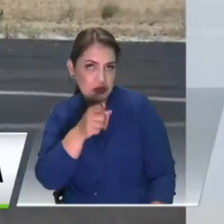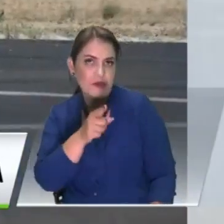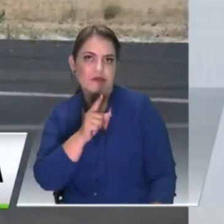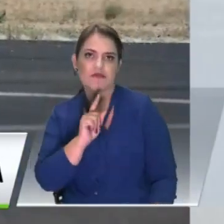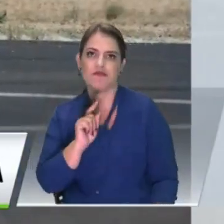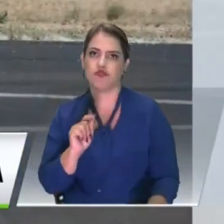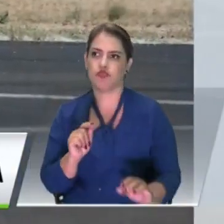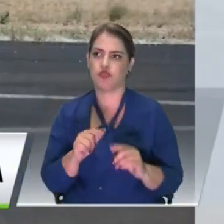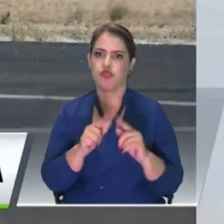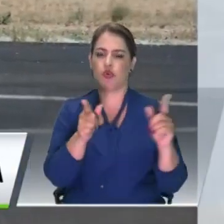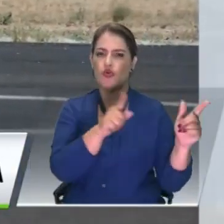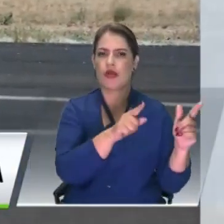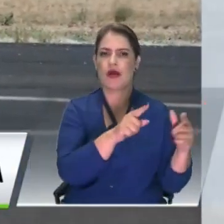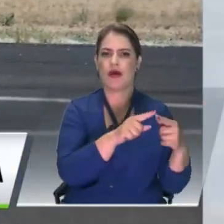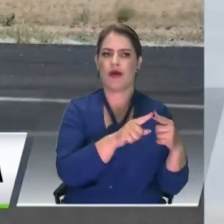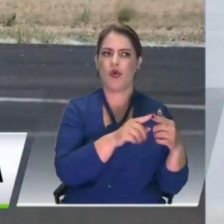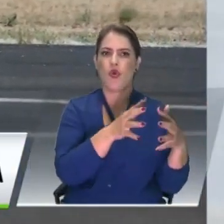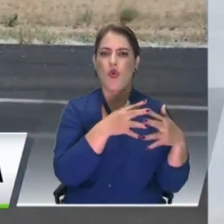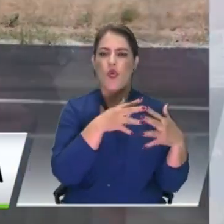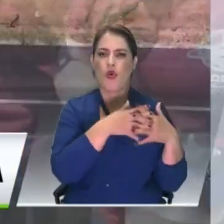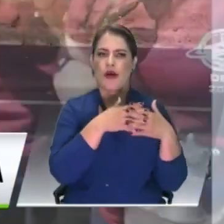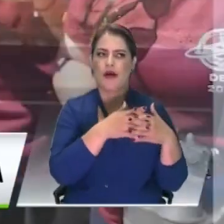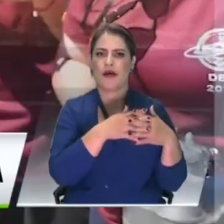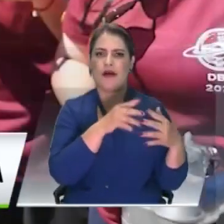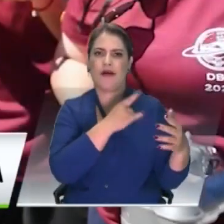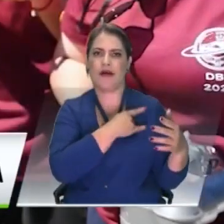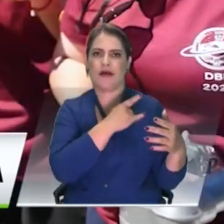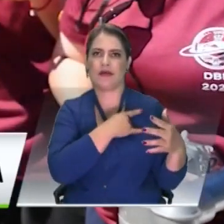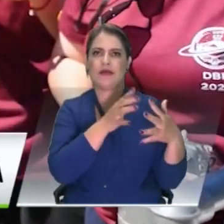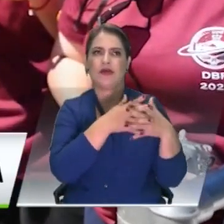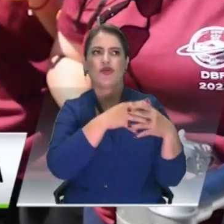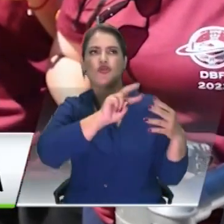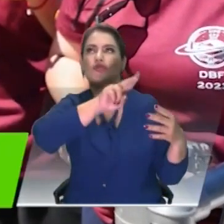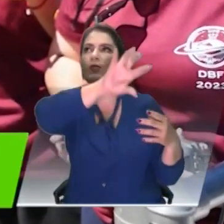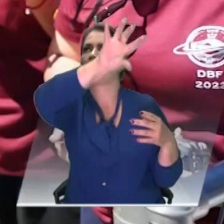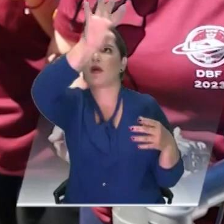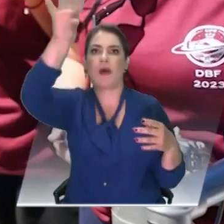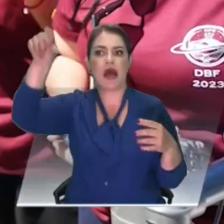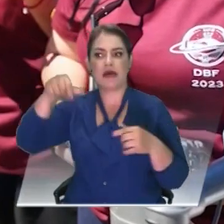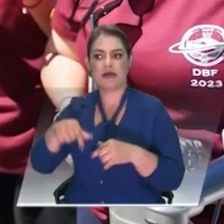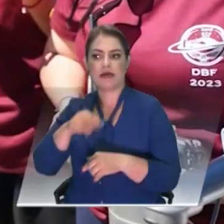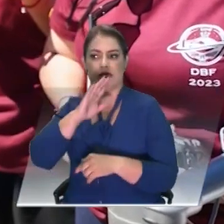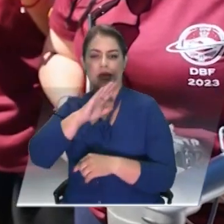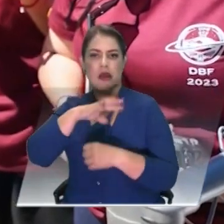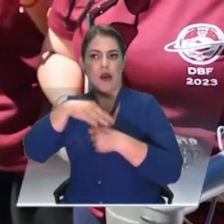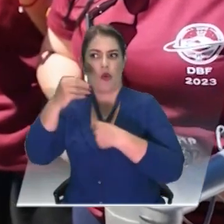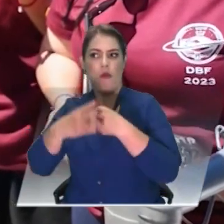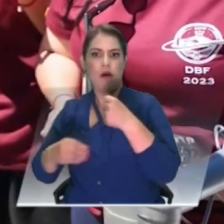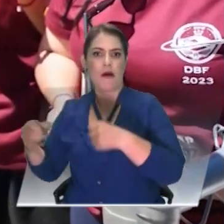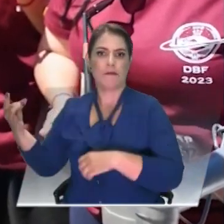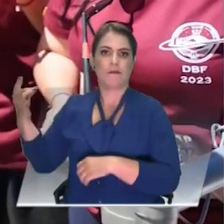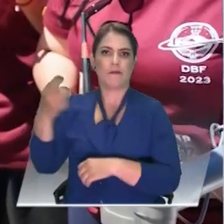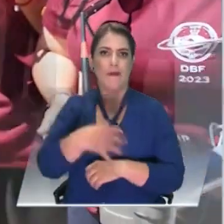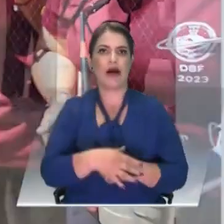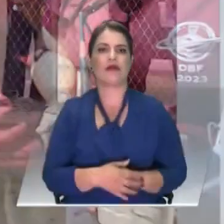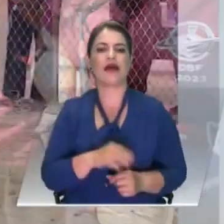más avanzada que la de universidades de Estados Unidos y otros lugares del mundo, superando a la Universidad de